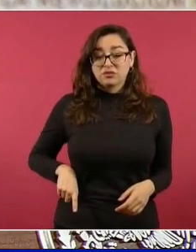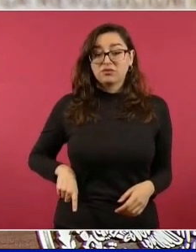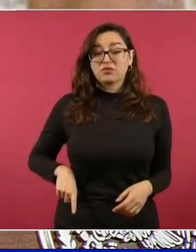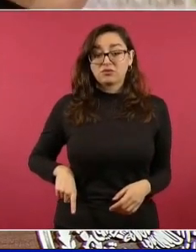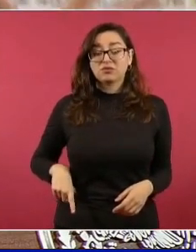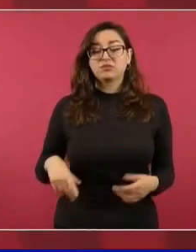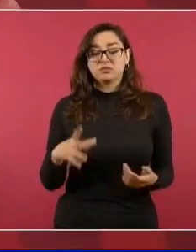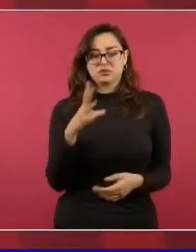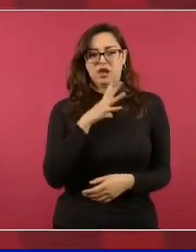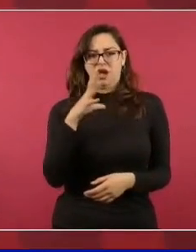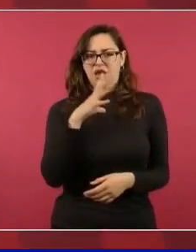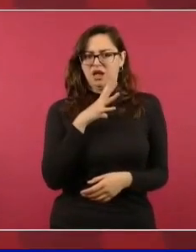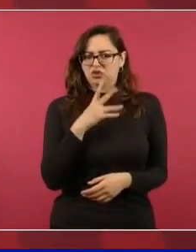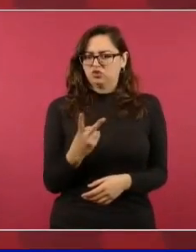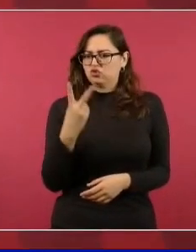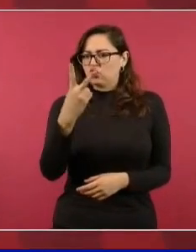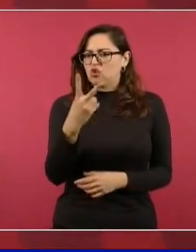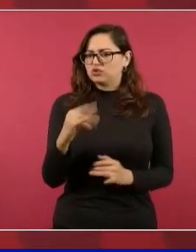habían 2,